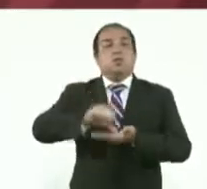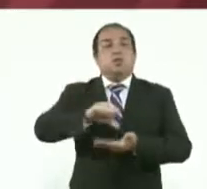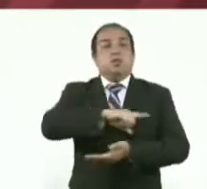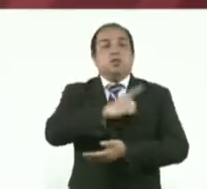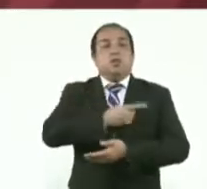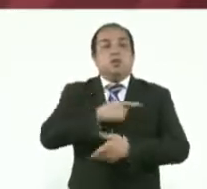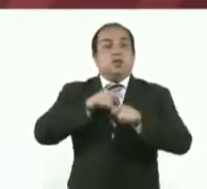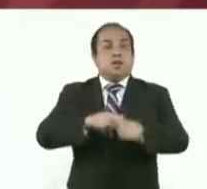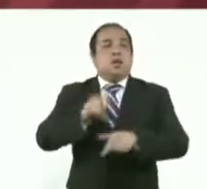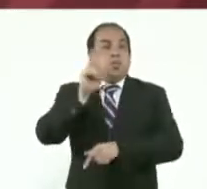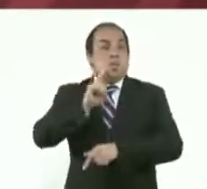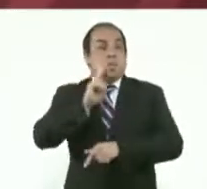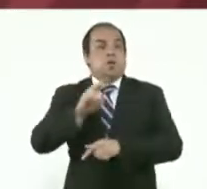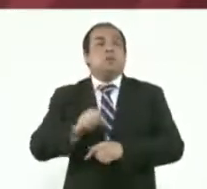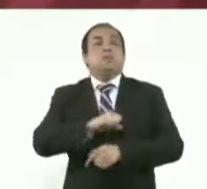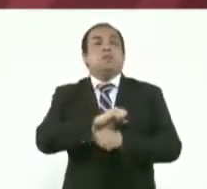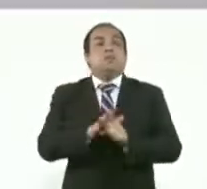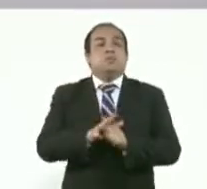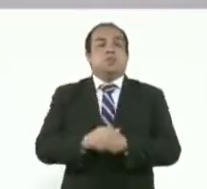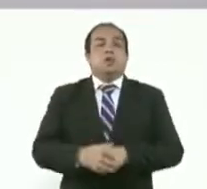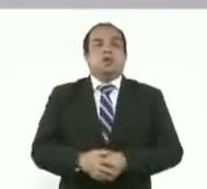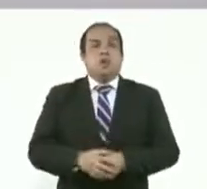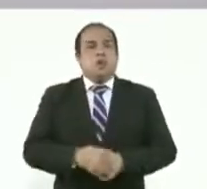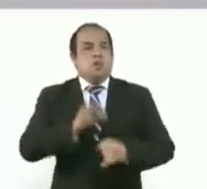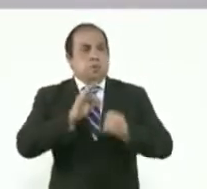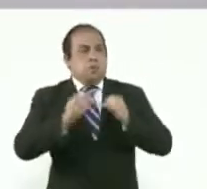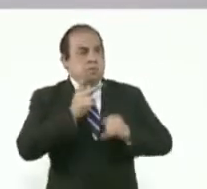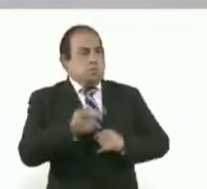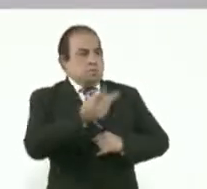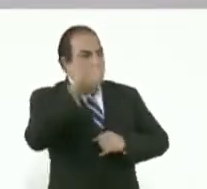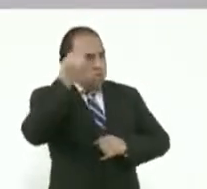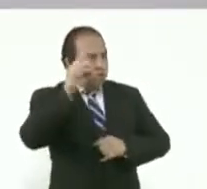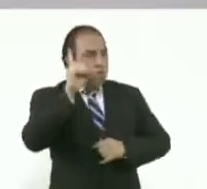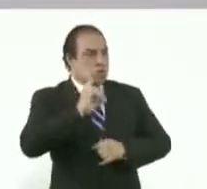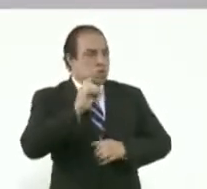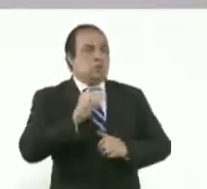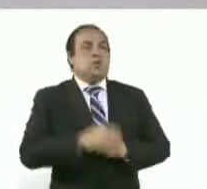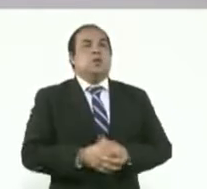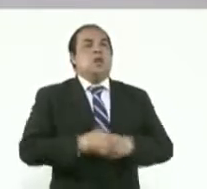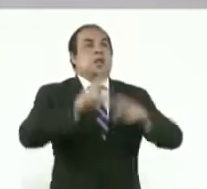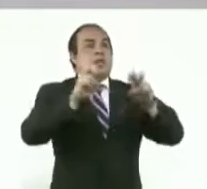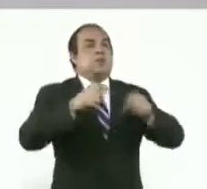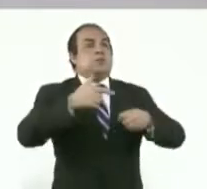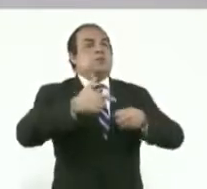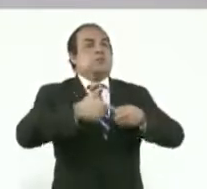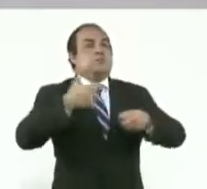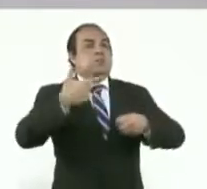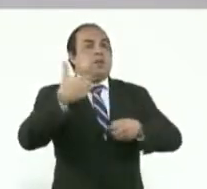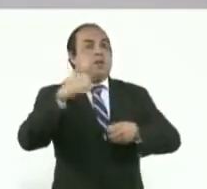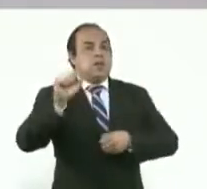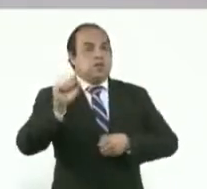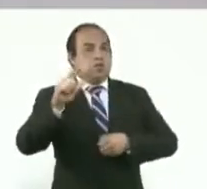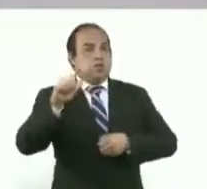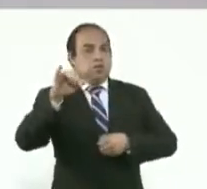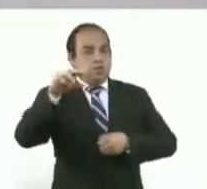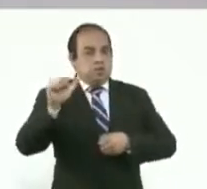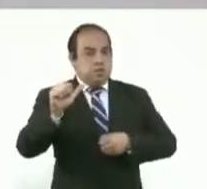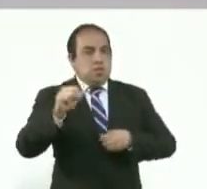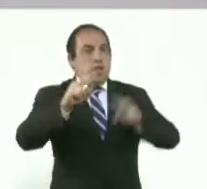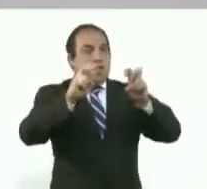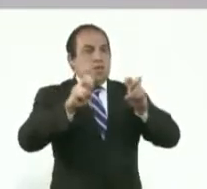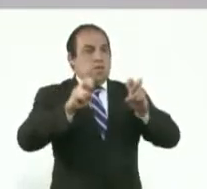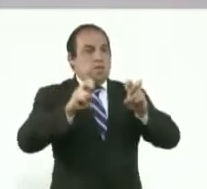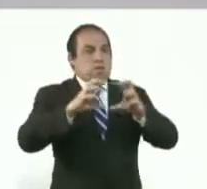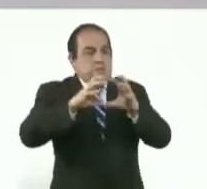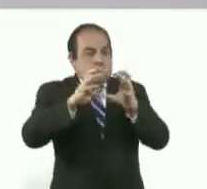mantendremos la toma de muestras. Y por último me gustaría preguntarle a la doctora, el tema de la gasolina pues es un tema a nivel mundial,